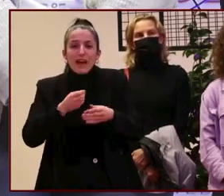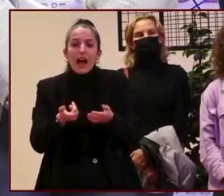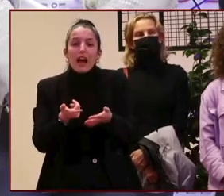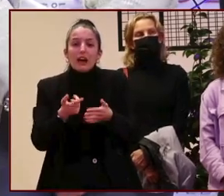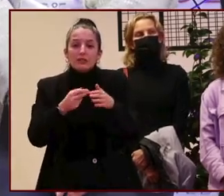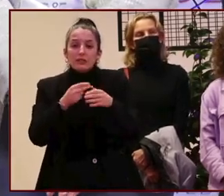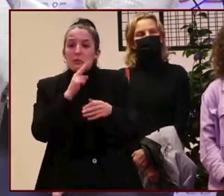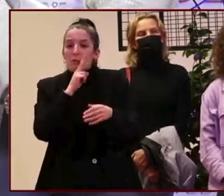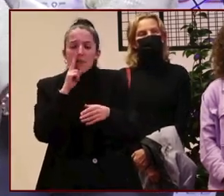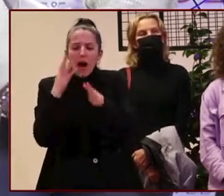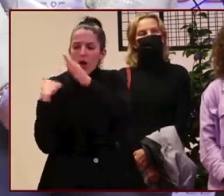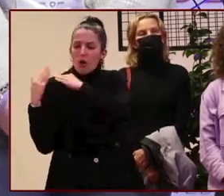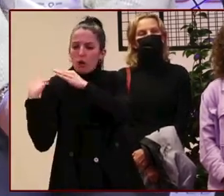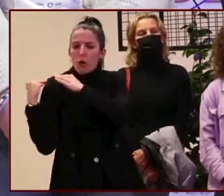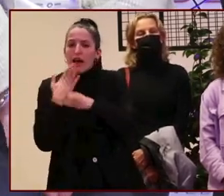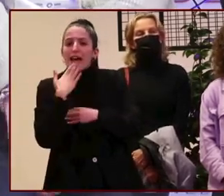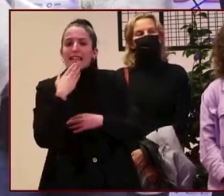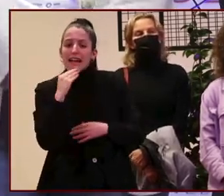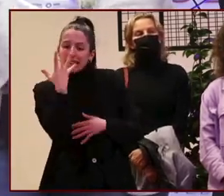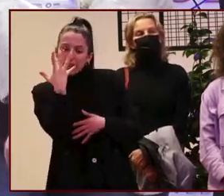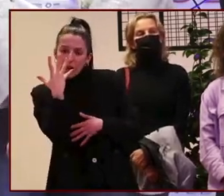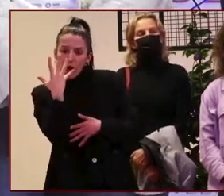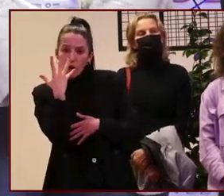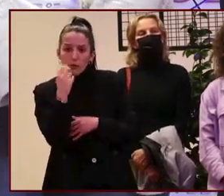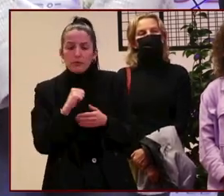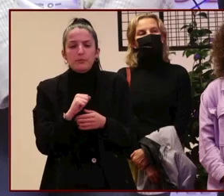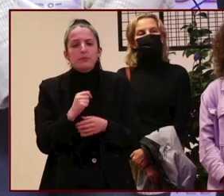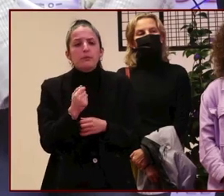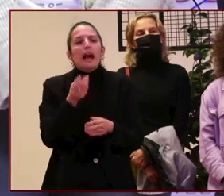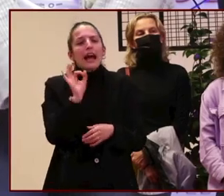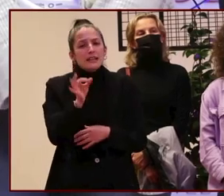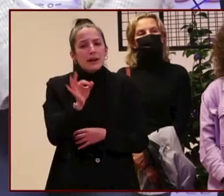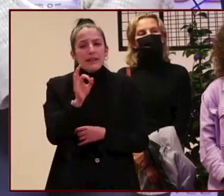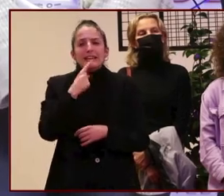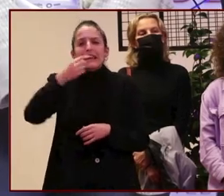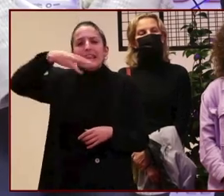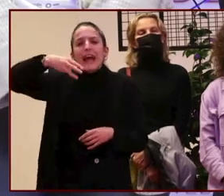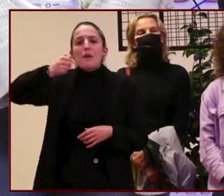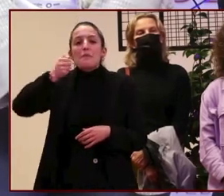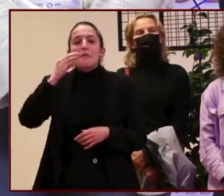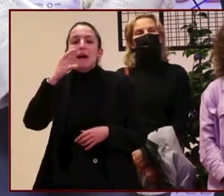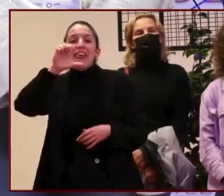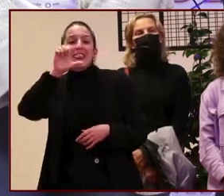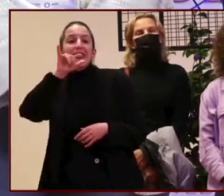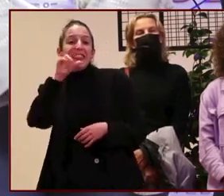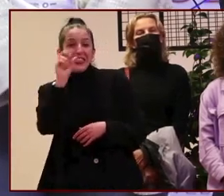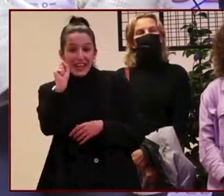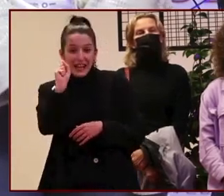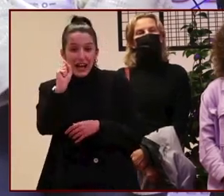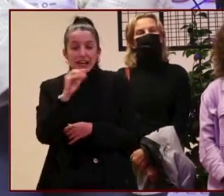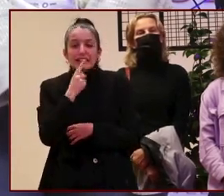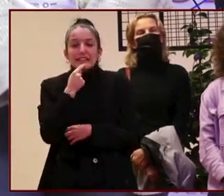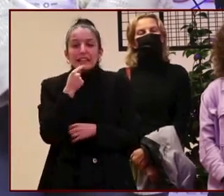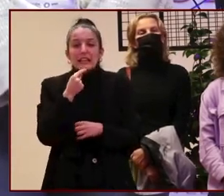tiña cinco años por cierto maceira que morrow o mesmo al no caminan